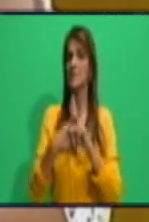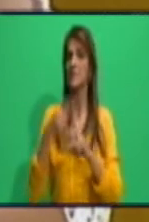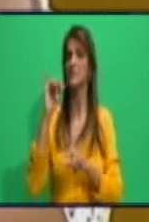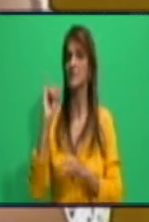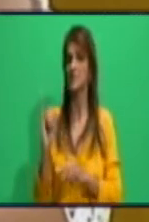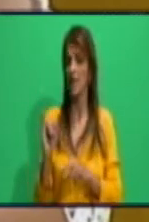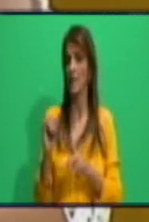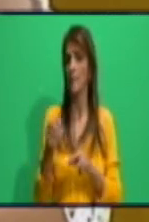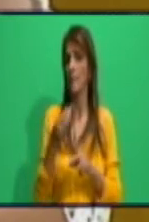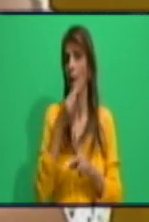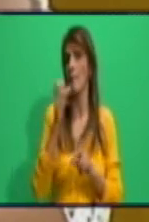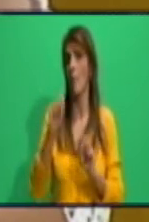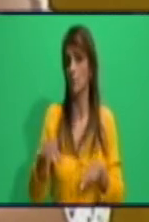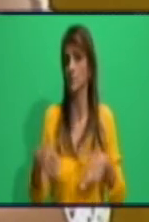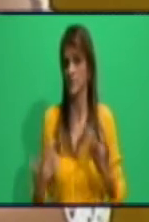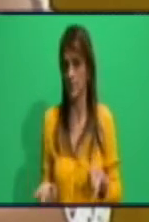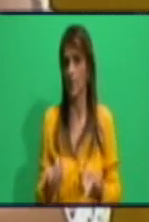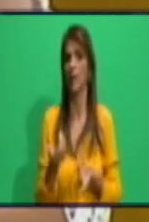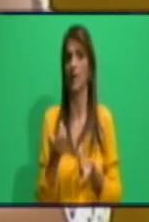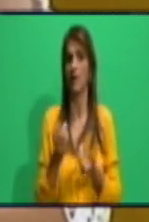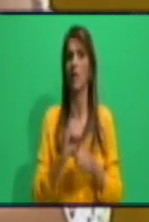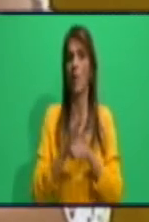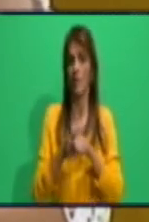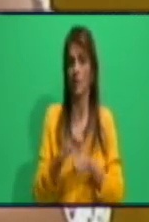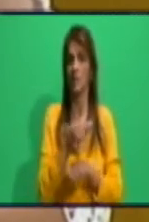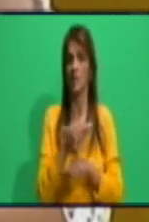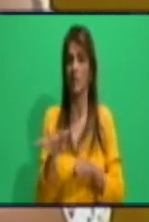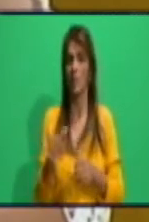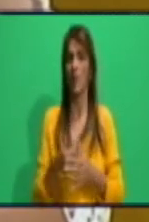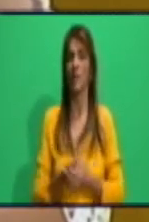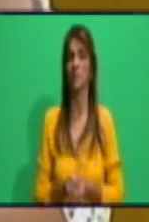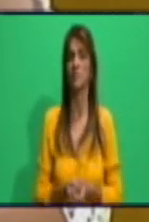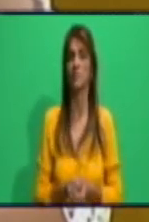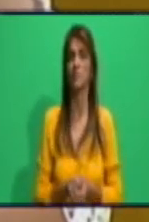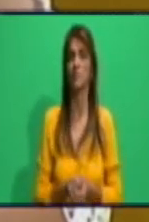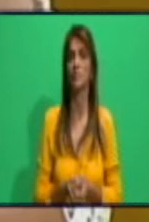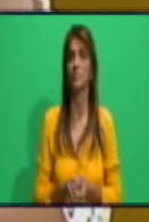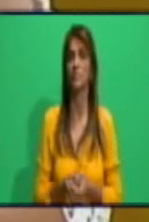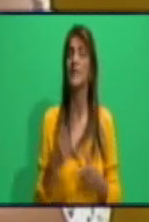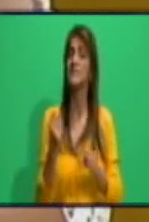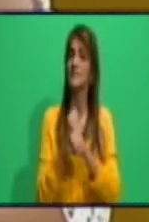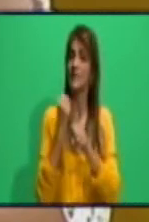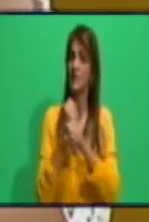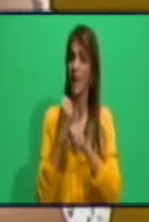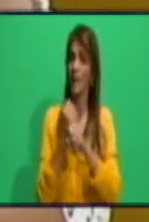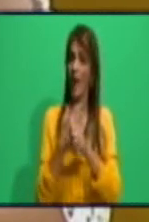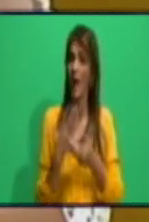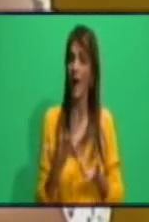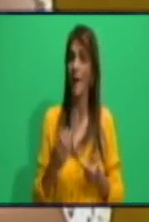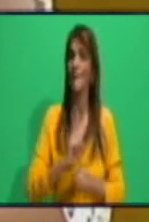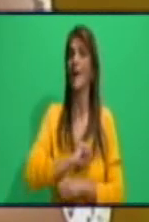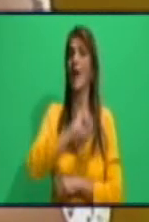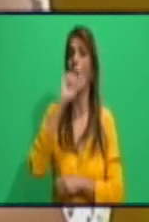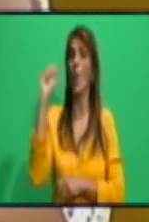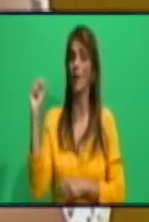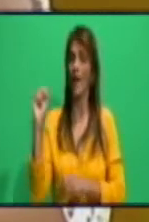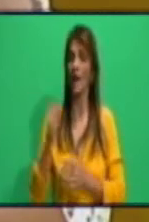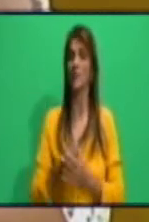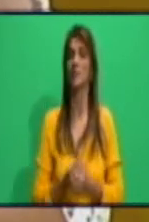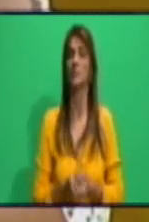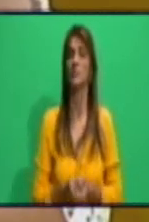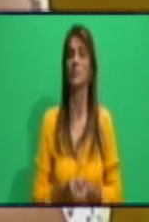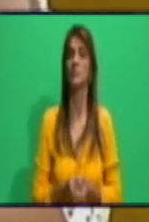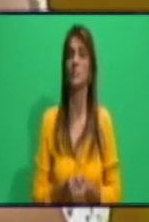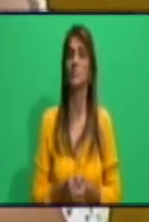Aún siguen siendo insuficientes las capacidades de camas que tenemos, pero se trabaja para lograr un ingreso domiciliario